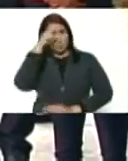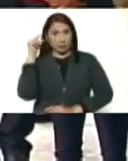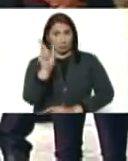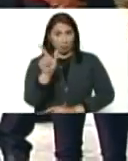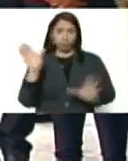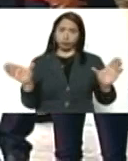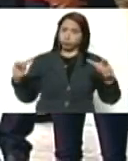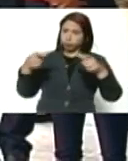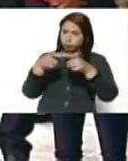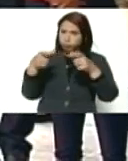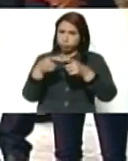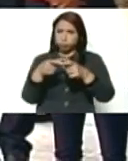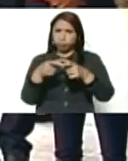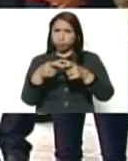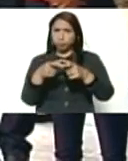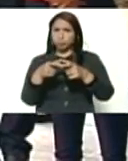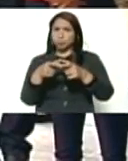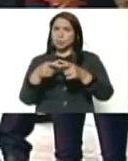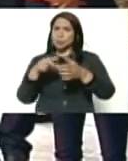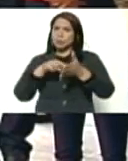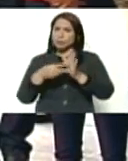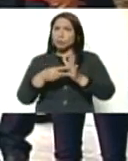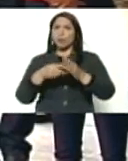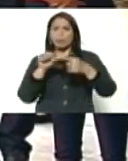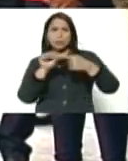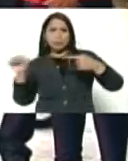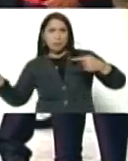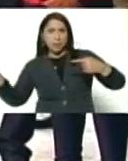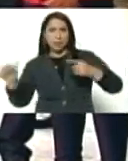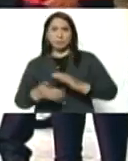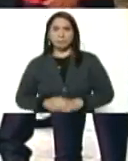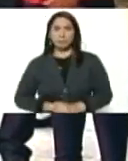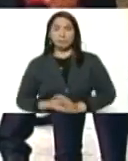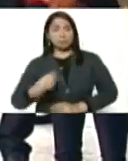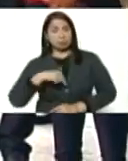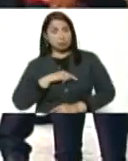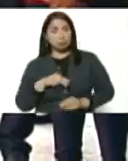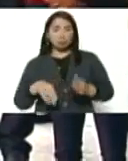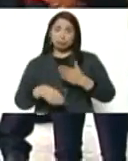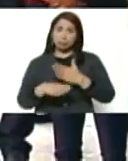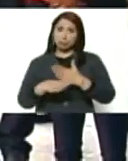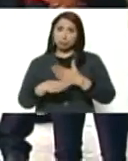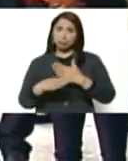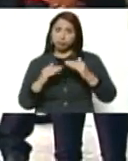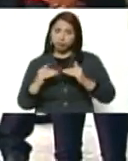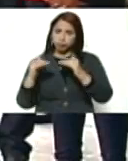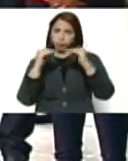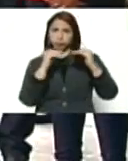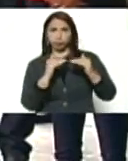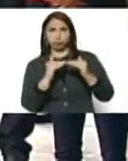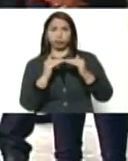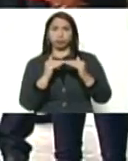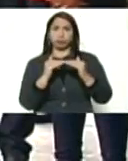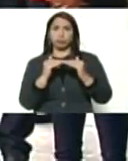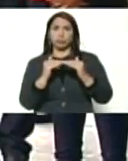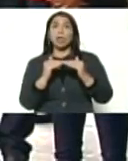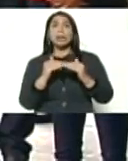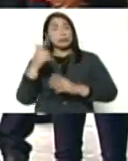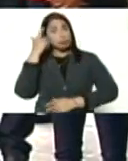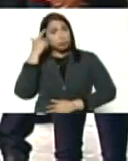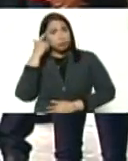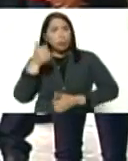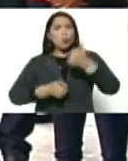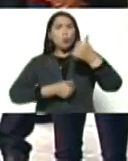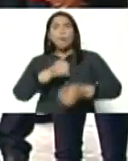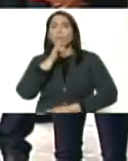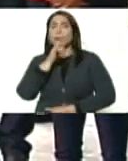reunión correspondiente de esa semana para ir manteniéndonos todos al tanto de las noticias y de las actividades